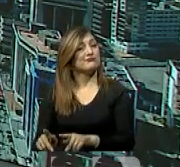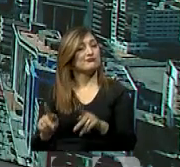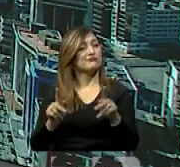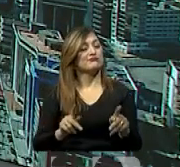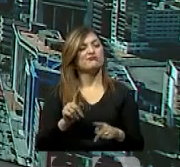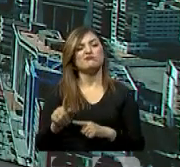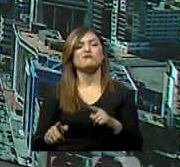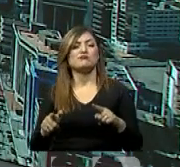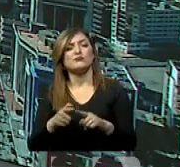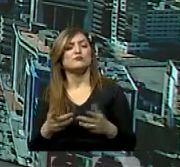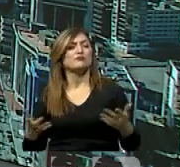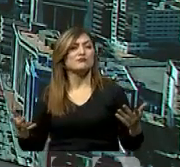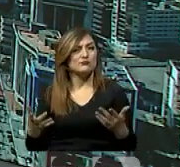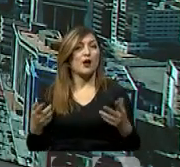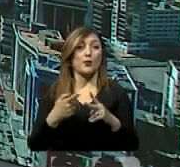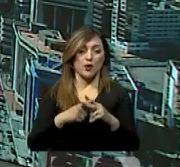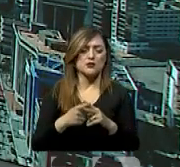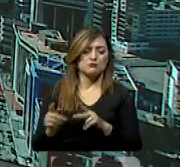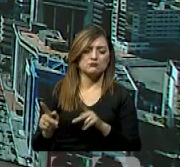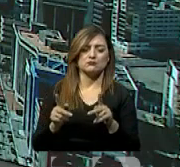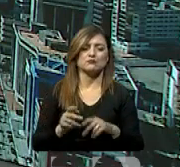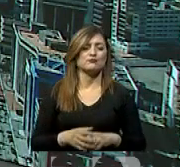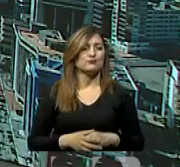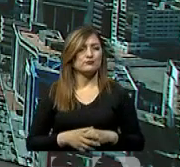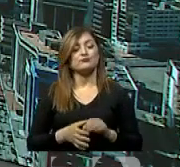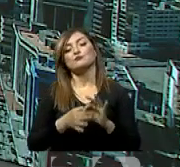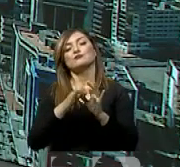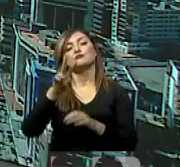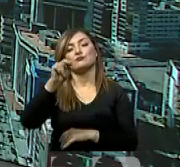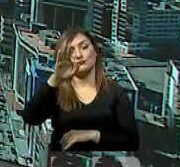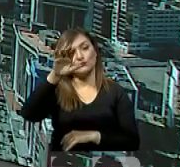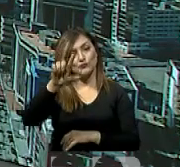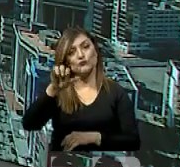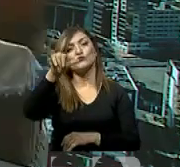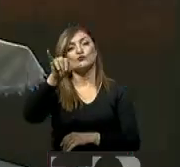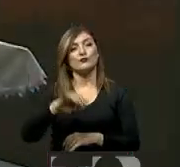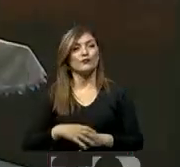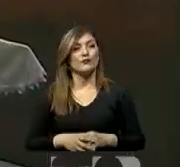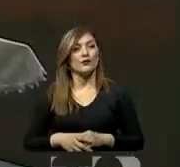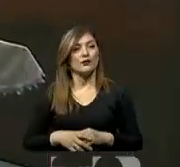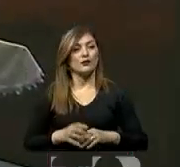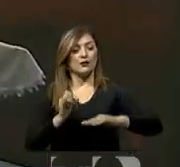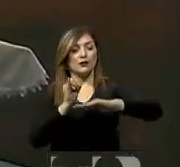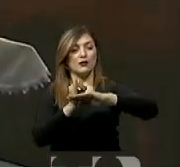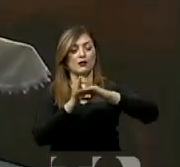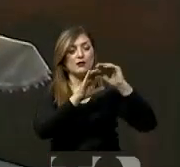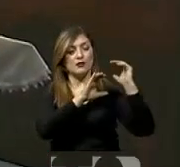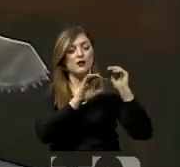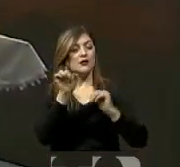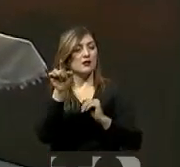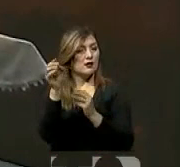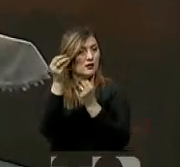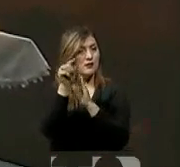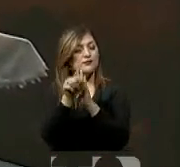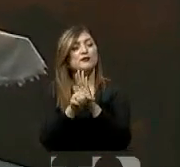llevar a cabo este evento religioso ya iniciaron. Nuestra compañera Natalie Jiménez se encuentra en la iglesia de San Francisco y nos tiene